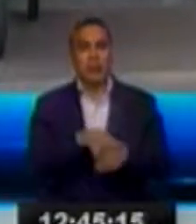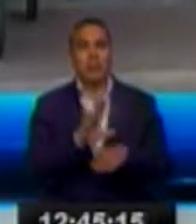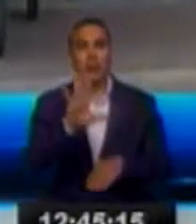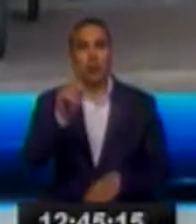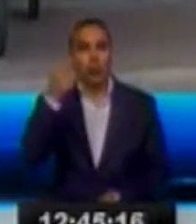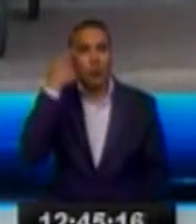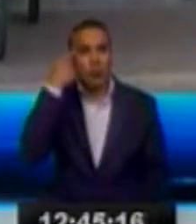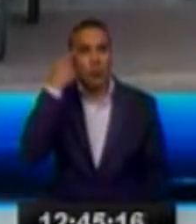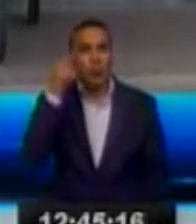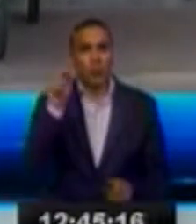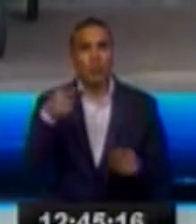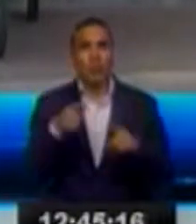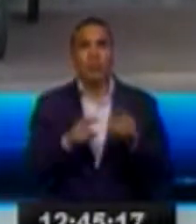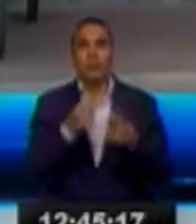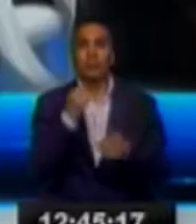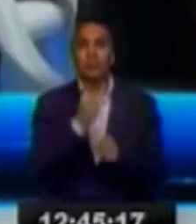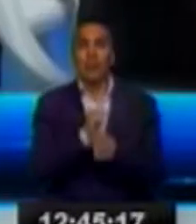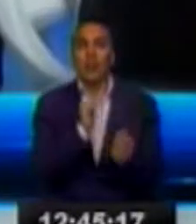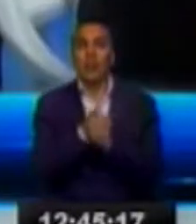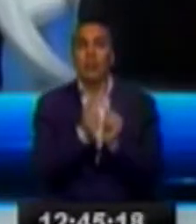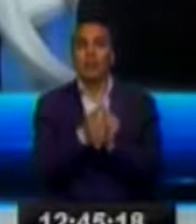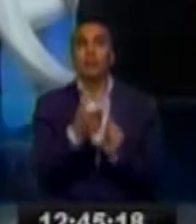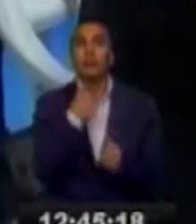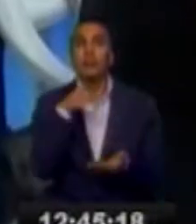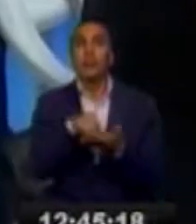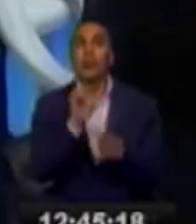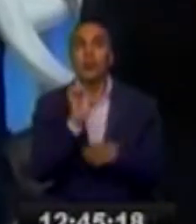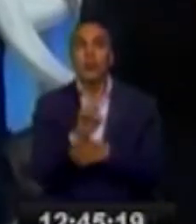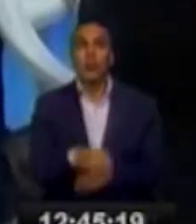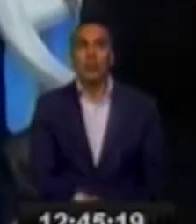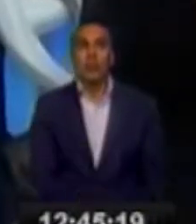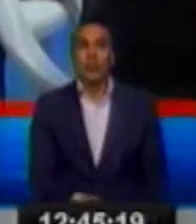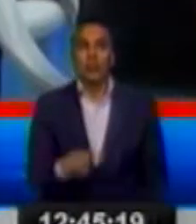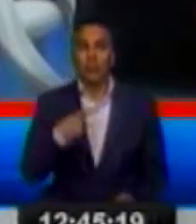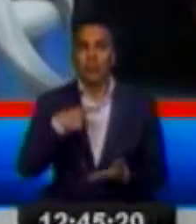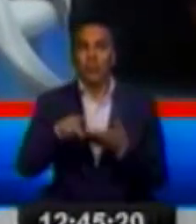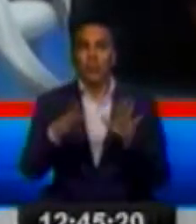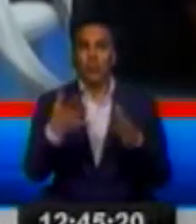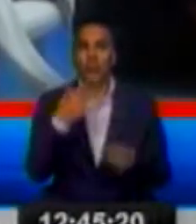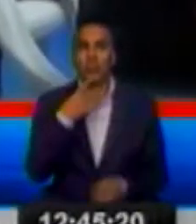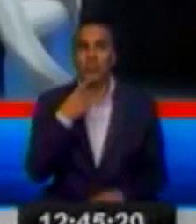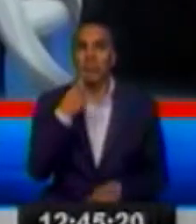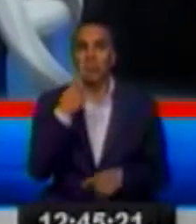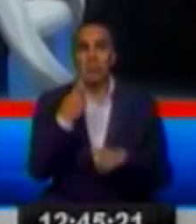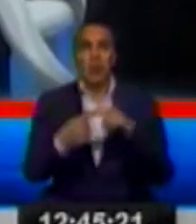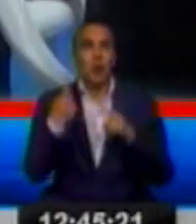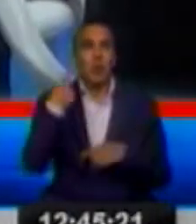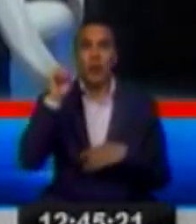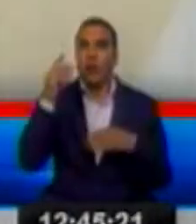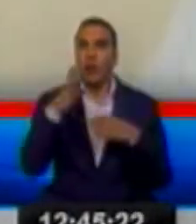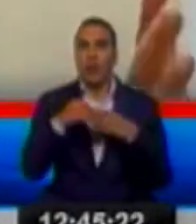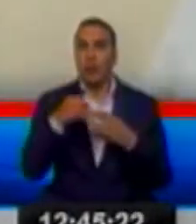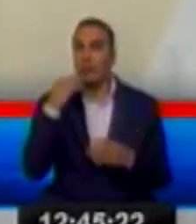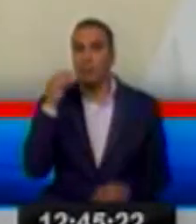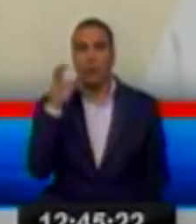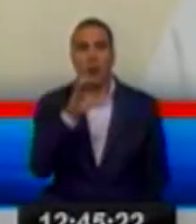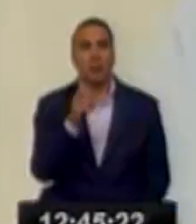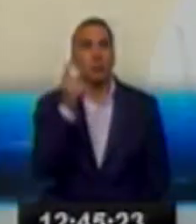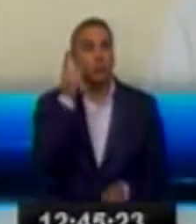gobierno al desarrollo deportivo del país, una inversión cercana al $500,000. Por